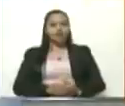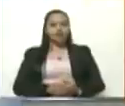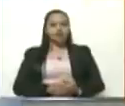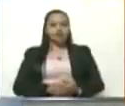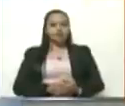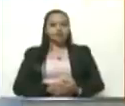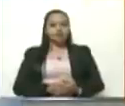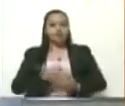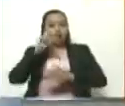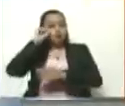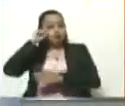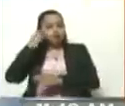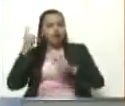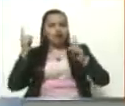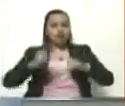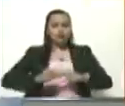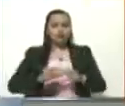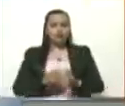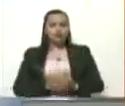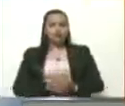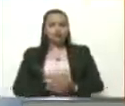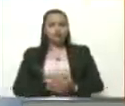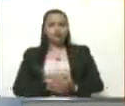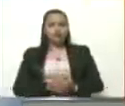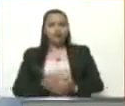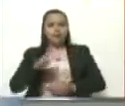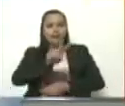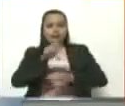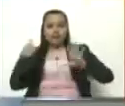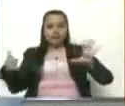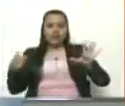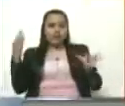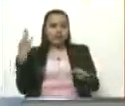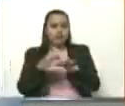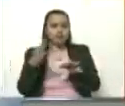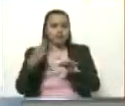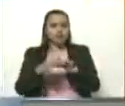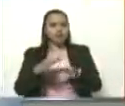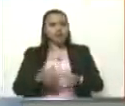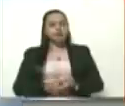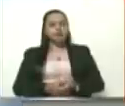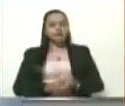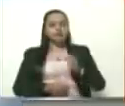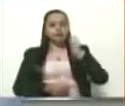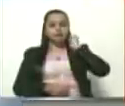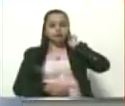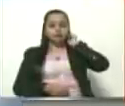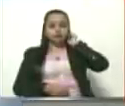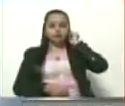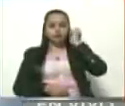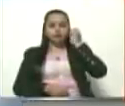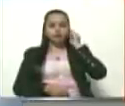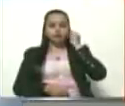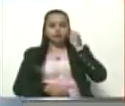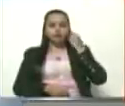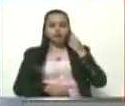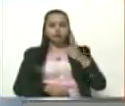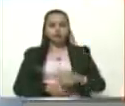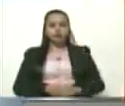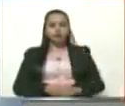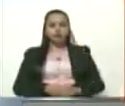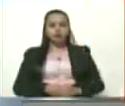recordando que el 26 de septiembre se celebra el 5 el